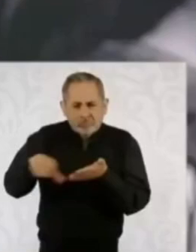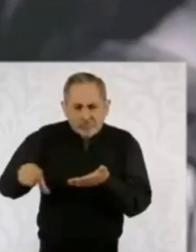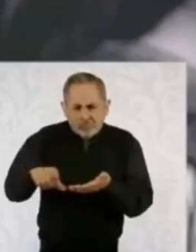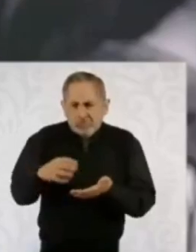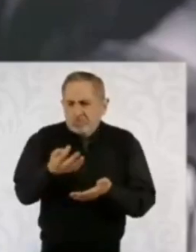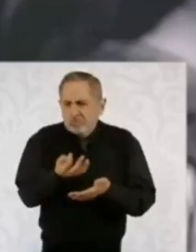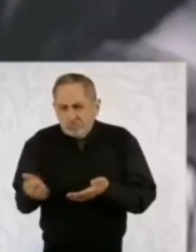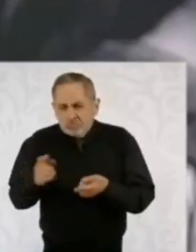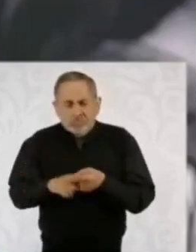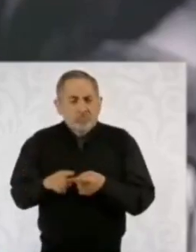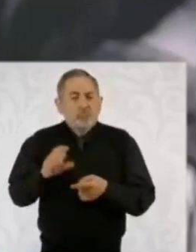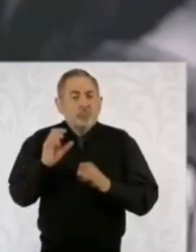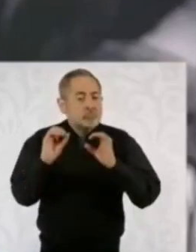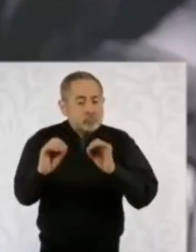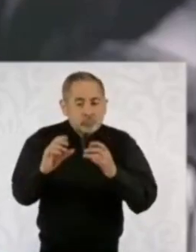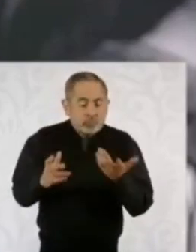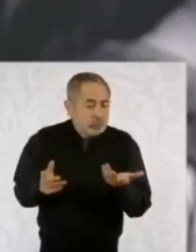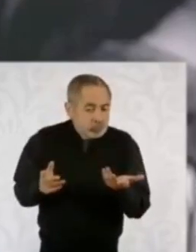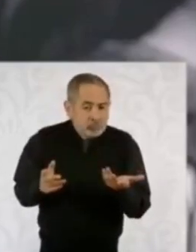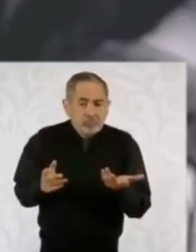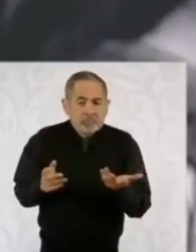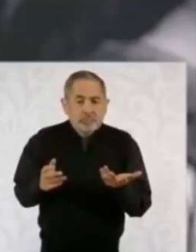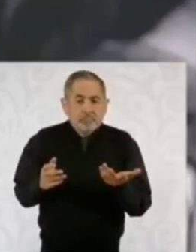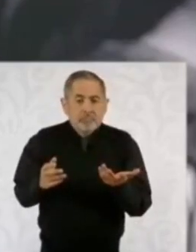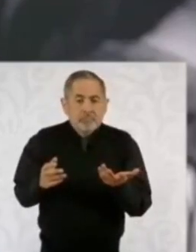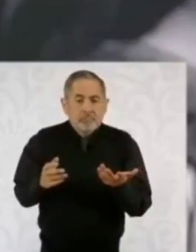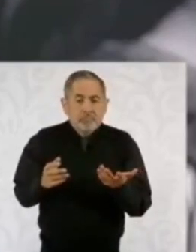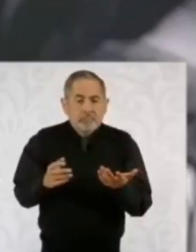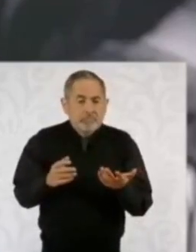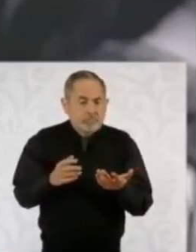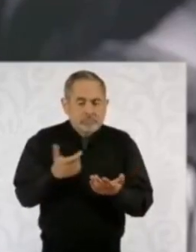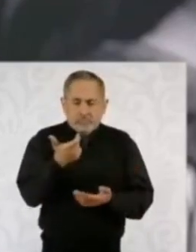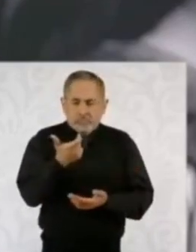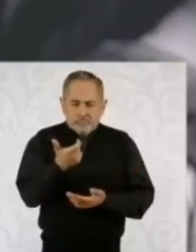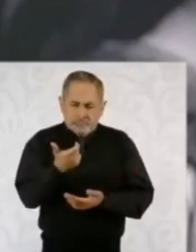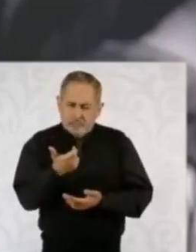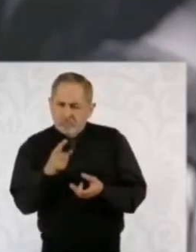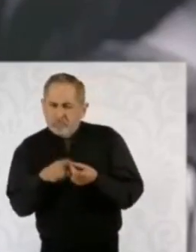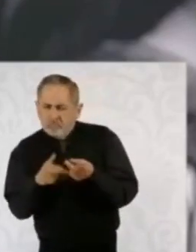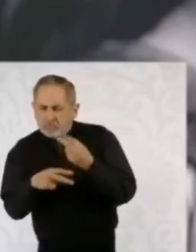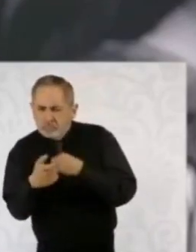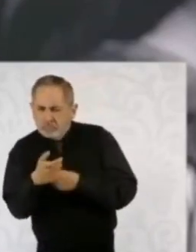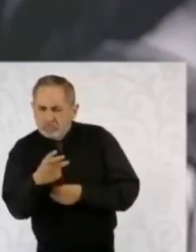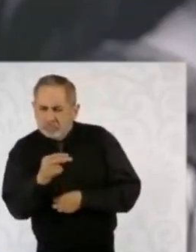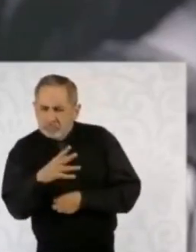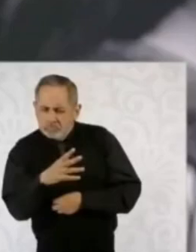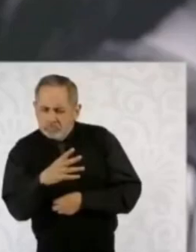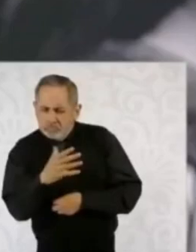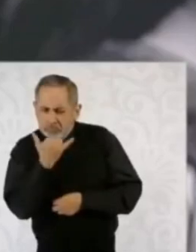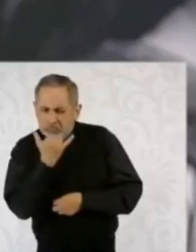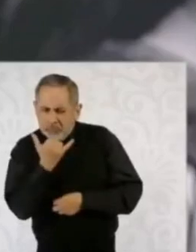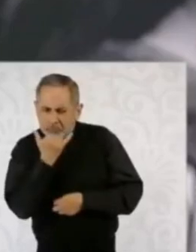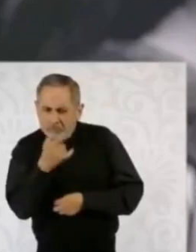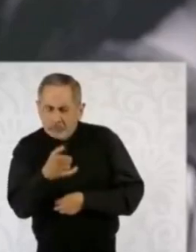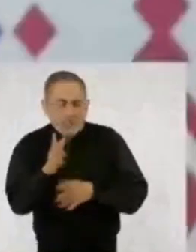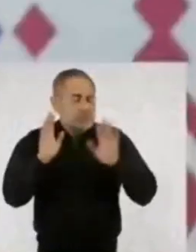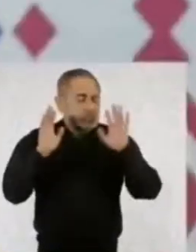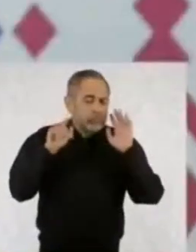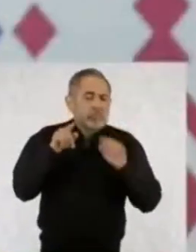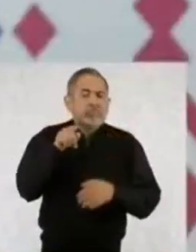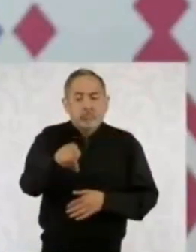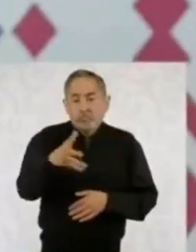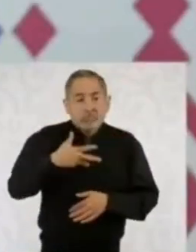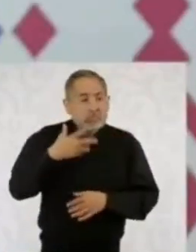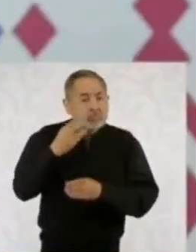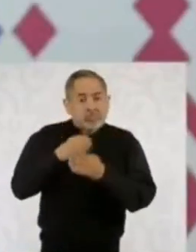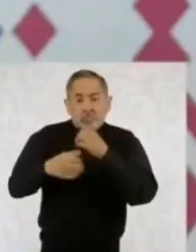con algún recurso que no puede justificar. Entonces, él tiene ese rancho